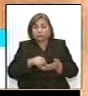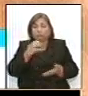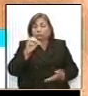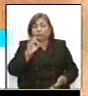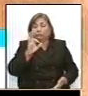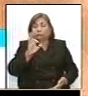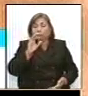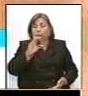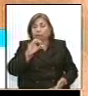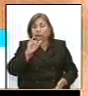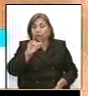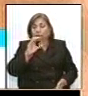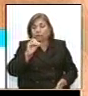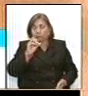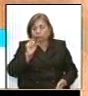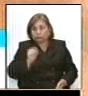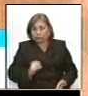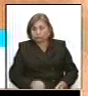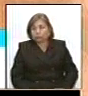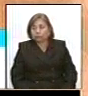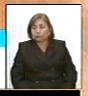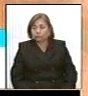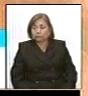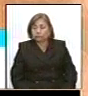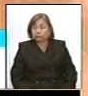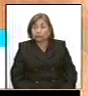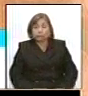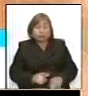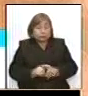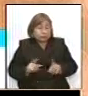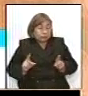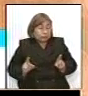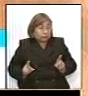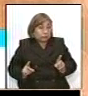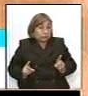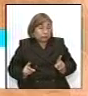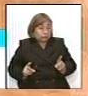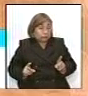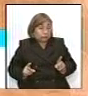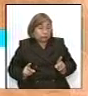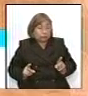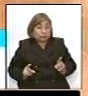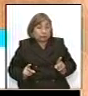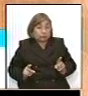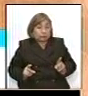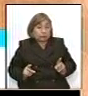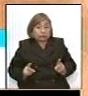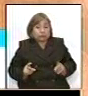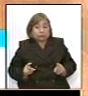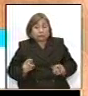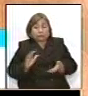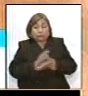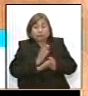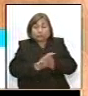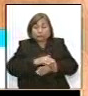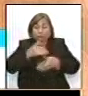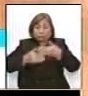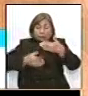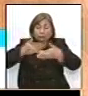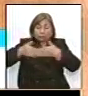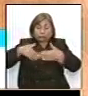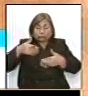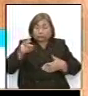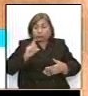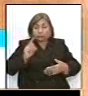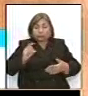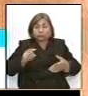oficios que los derivaron a la Oficialía Mayor. Sin embargo, en sus descargos posteriores que presentara, no para